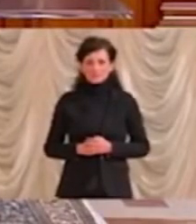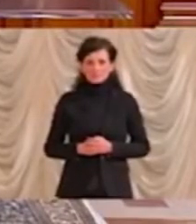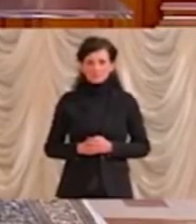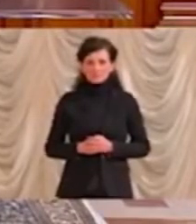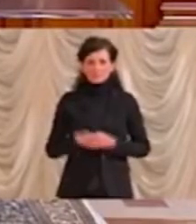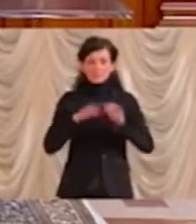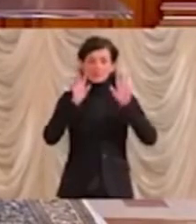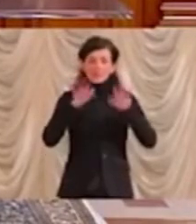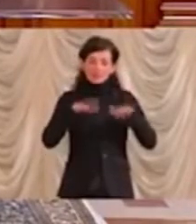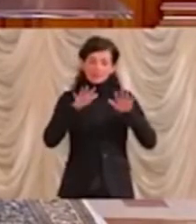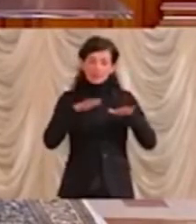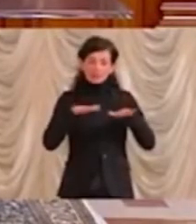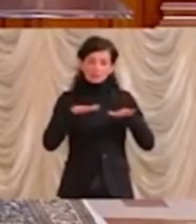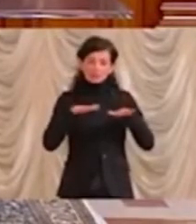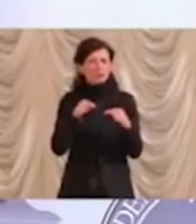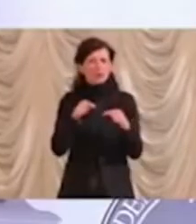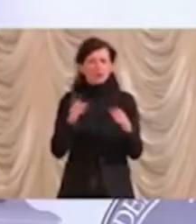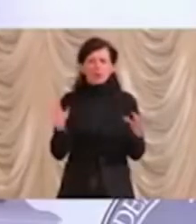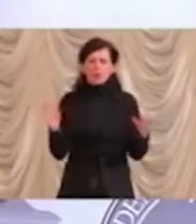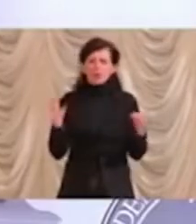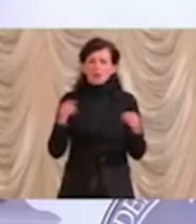los coronabonos.